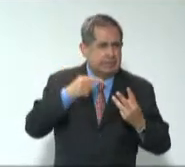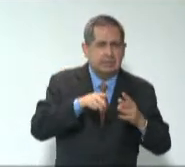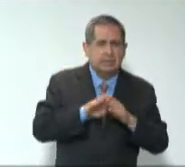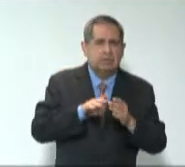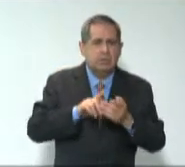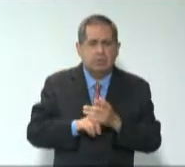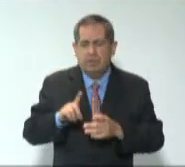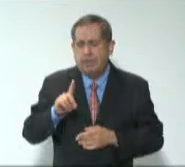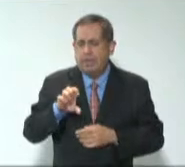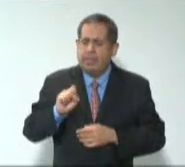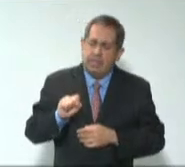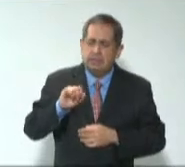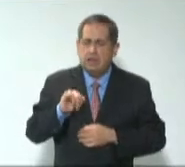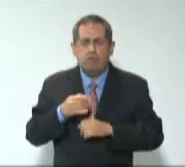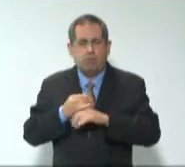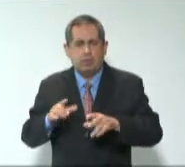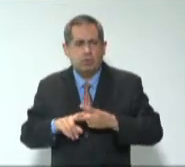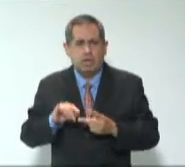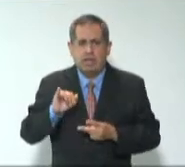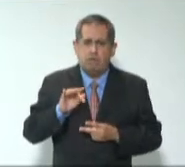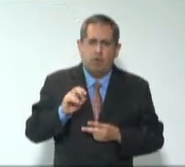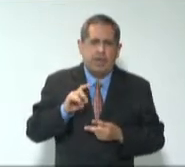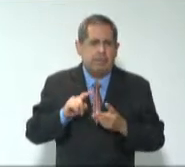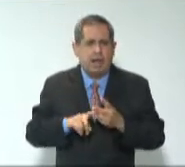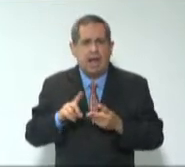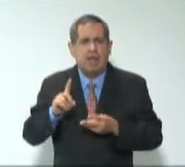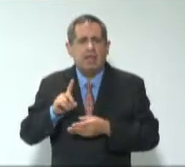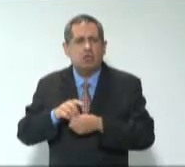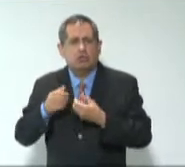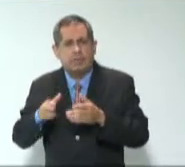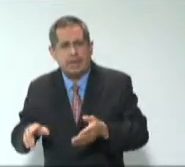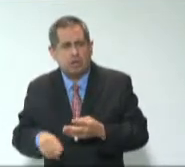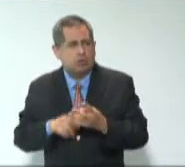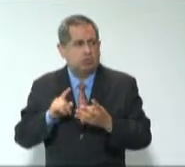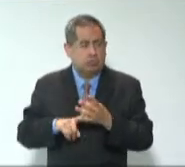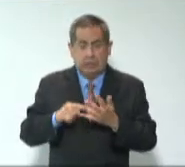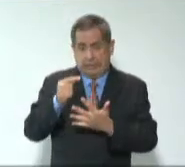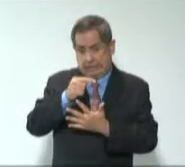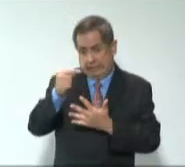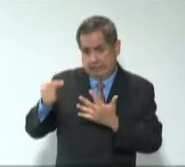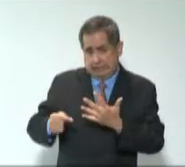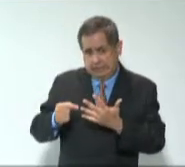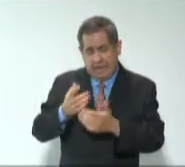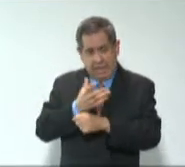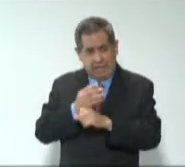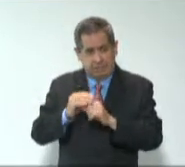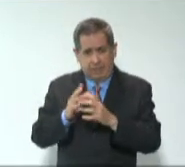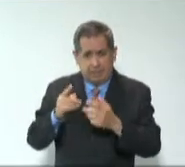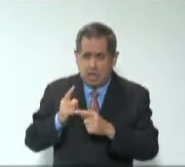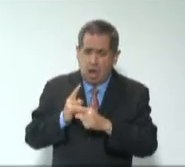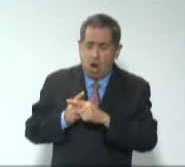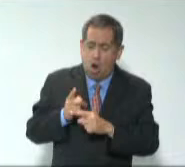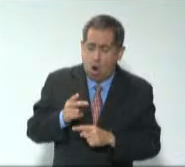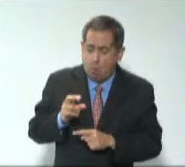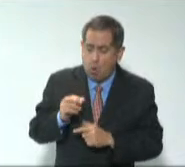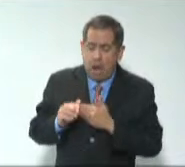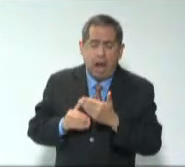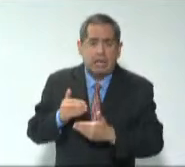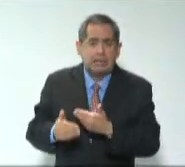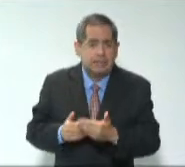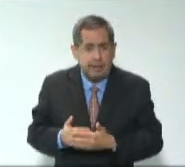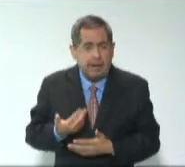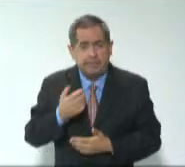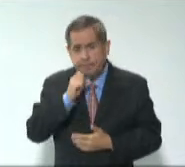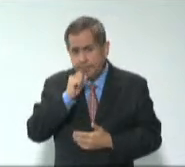como desinformación infodemia datos abiertos eh todo lo que nos lleva a la transparencia proactiva también muy importante que nos